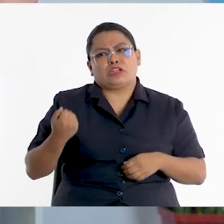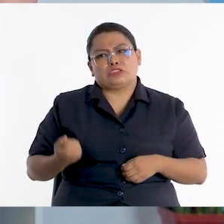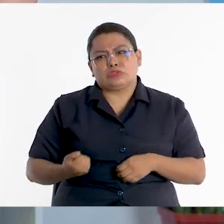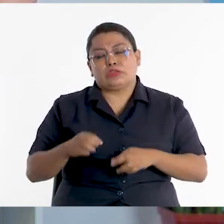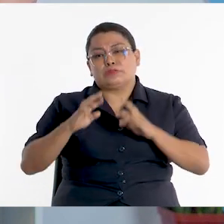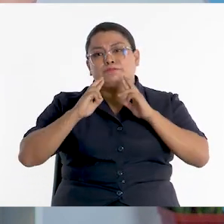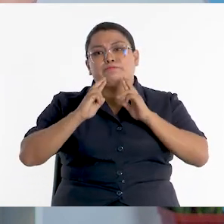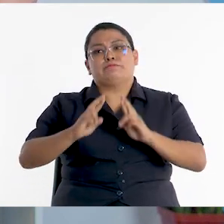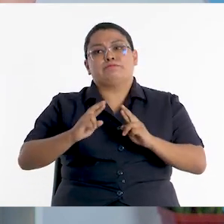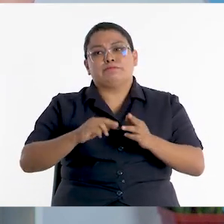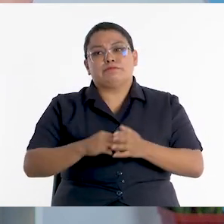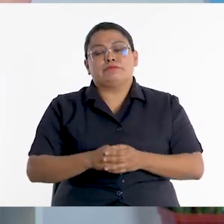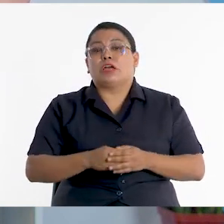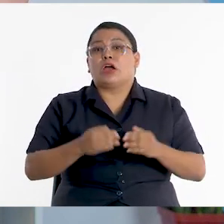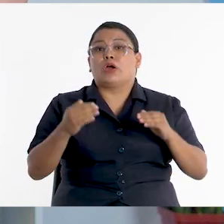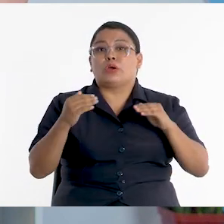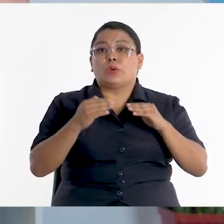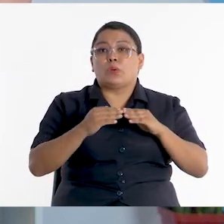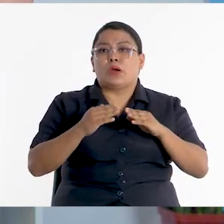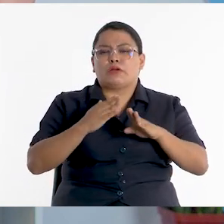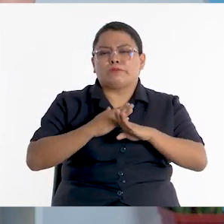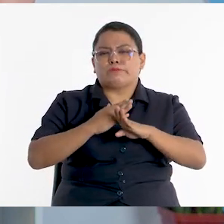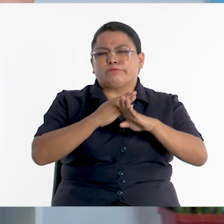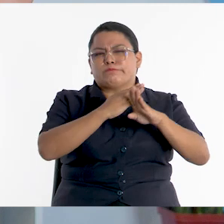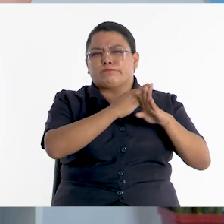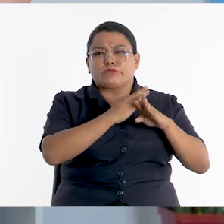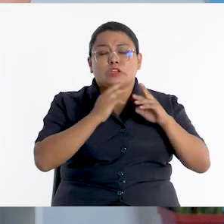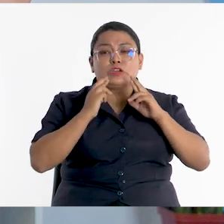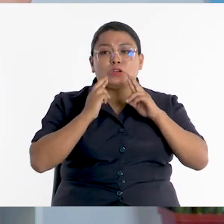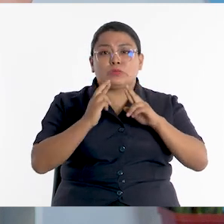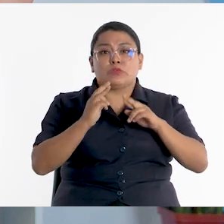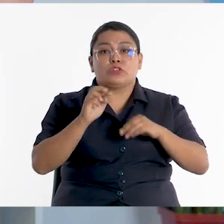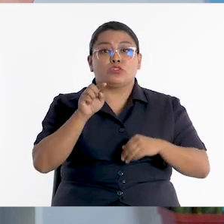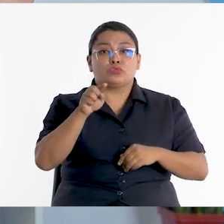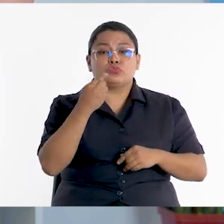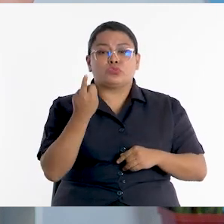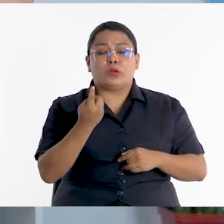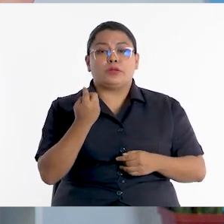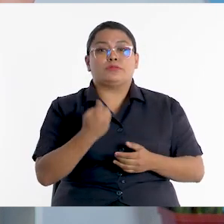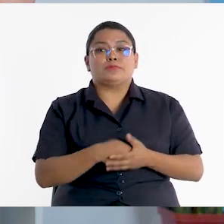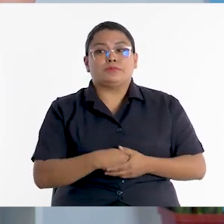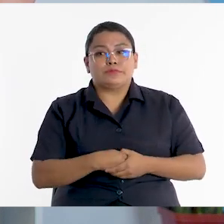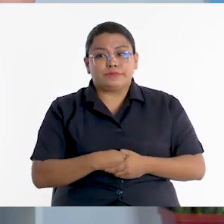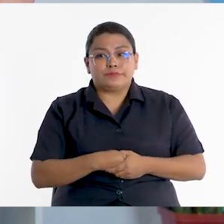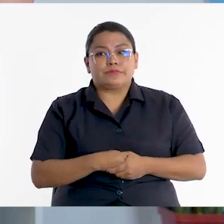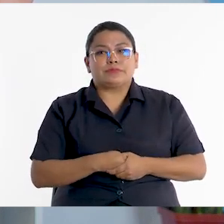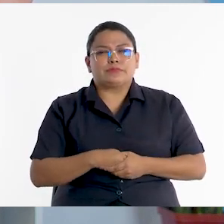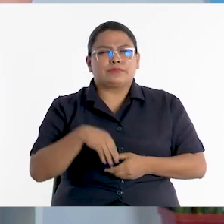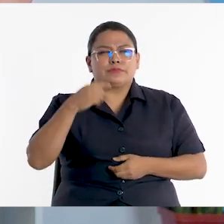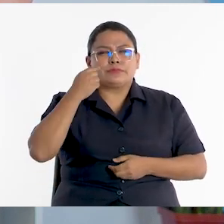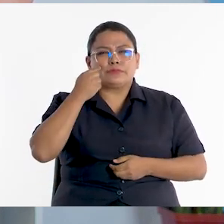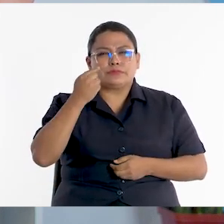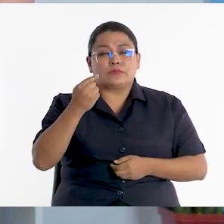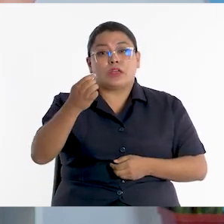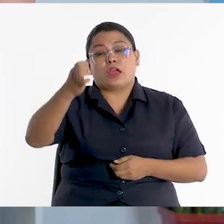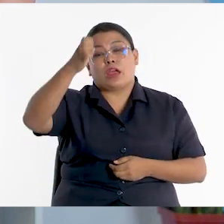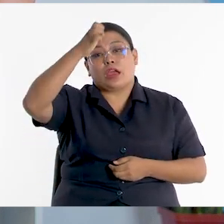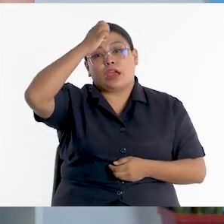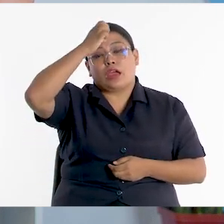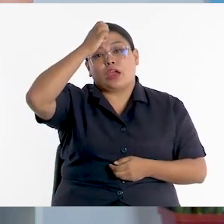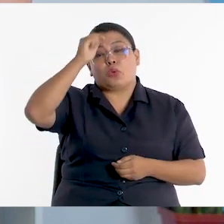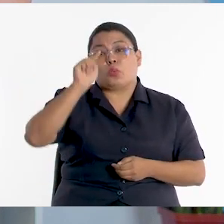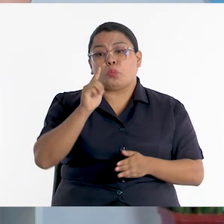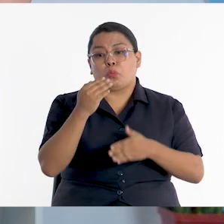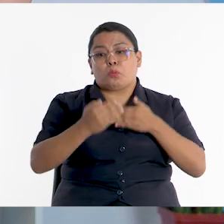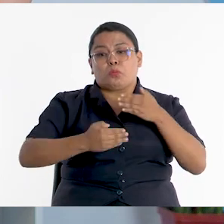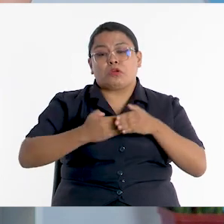suficiente para que el estudiante conteste y además evita contestarte a ti mismo. Si identificas